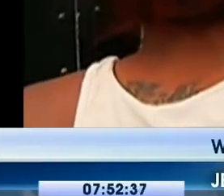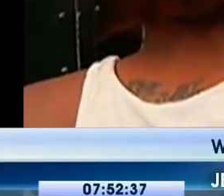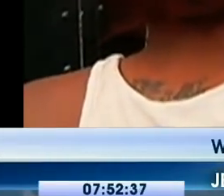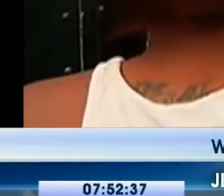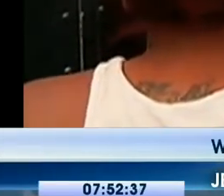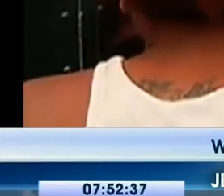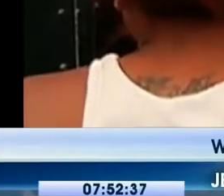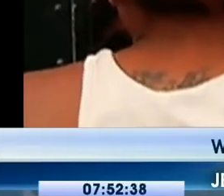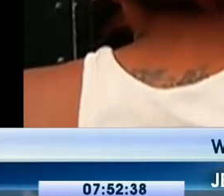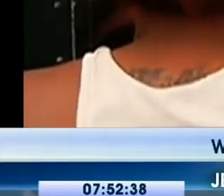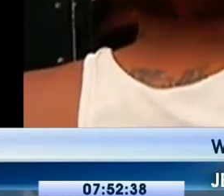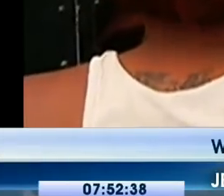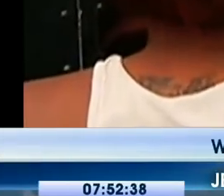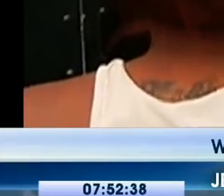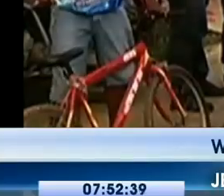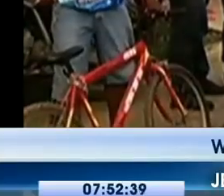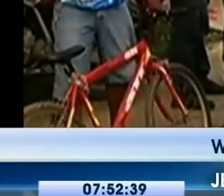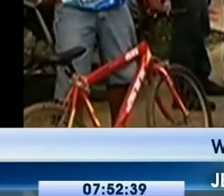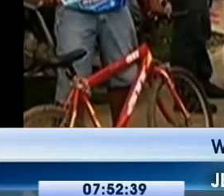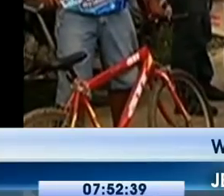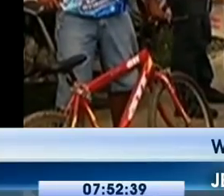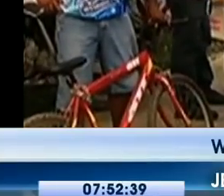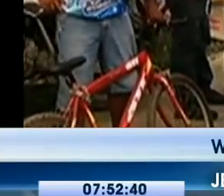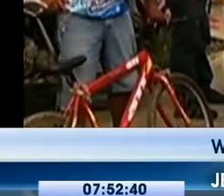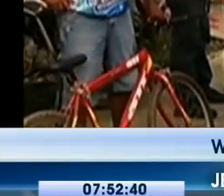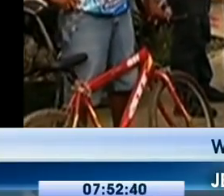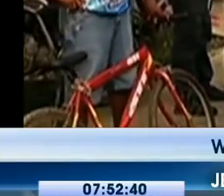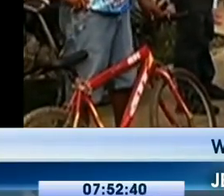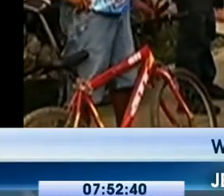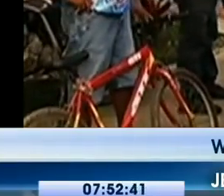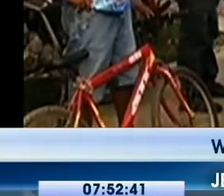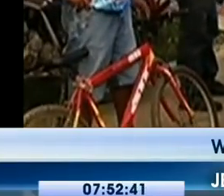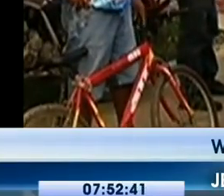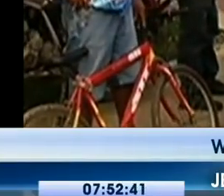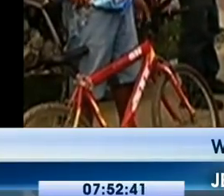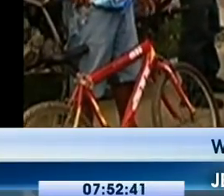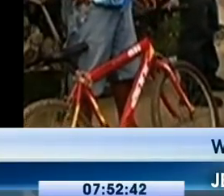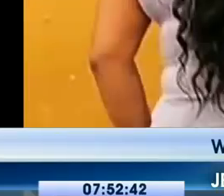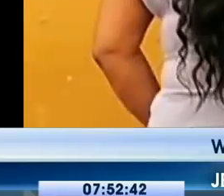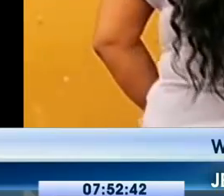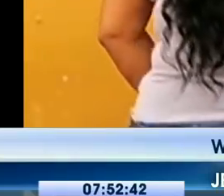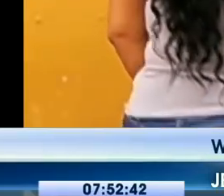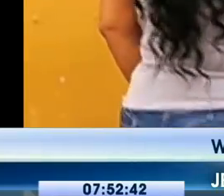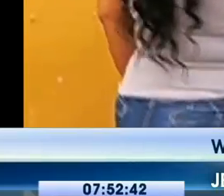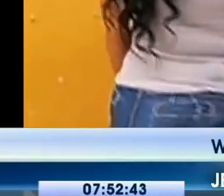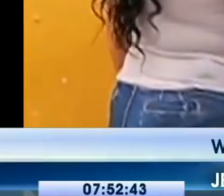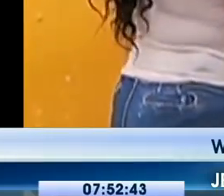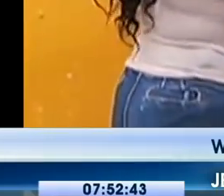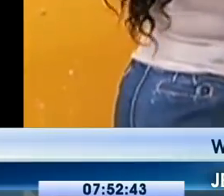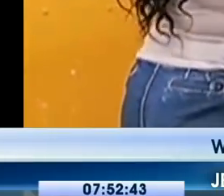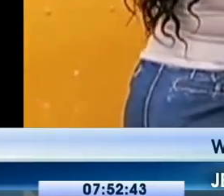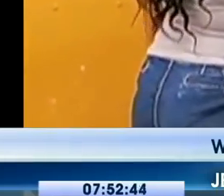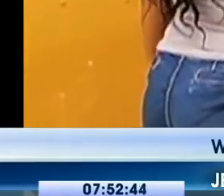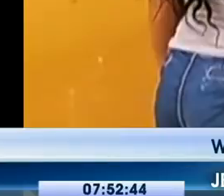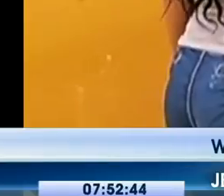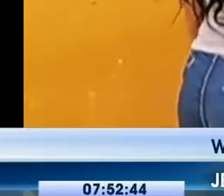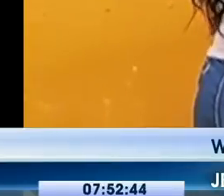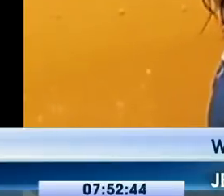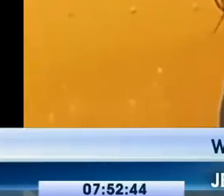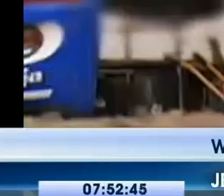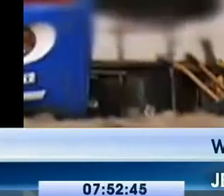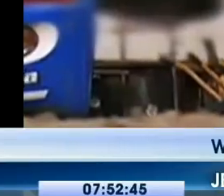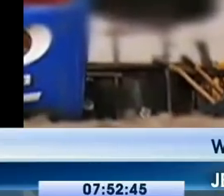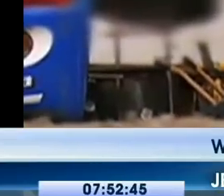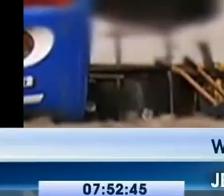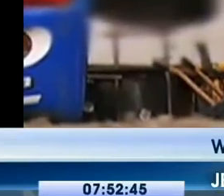tipo de casos jamás suceden por la zona. Al parecer, los soportes que sostenían al vehículo no aguantaron. Esto hizo que